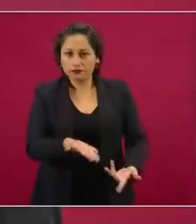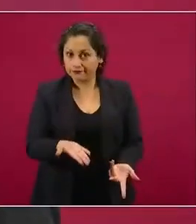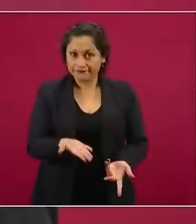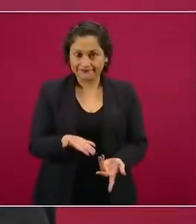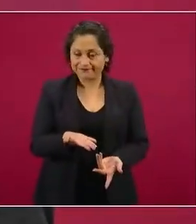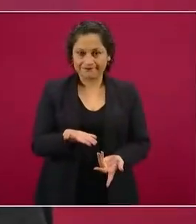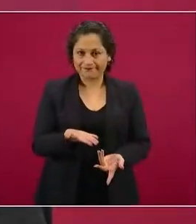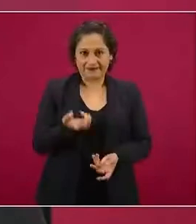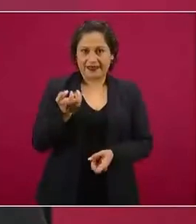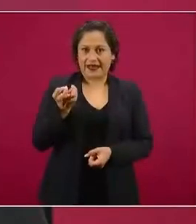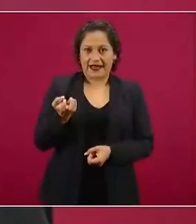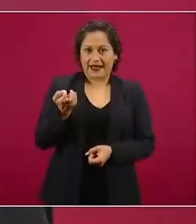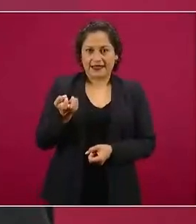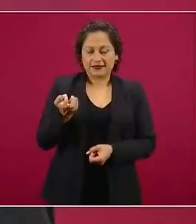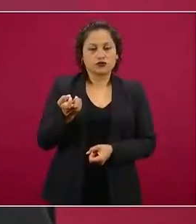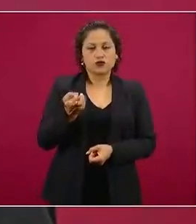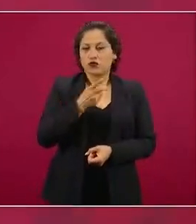buena estratificación.